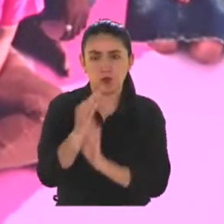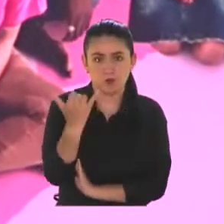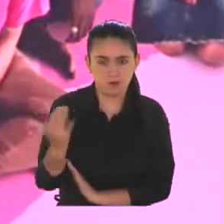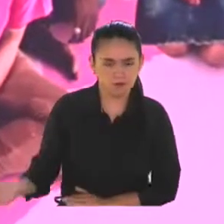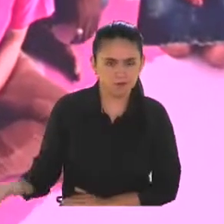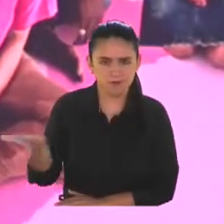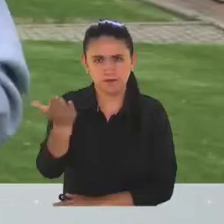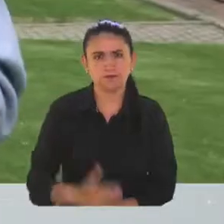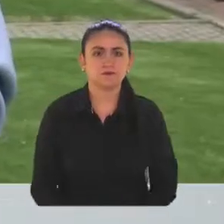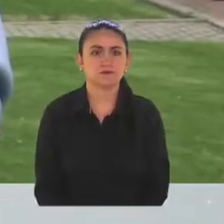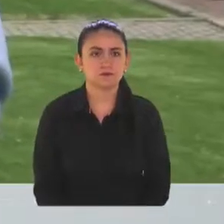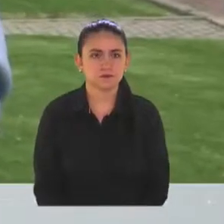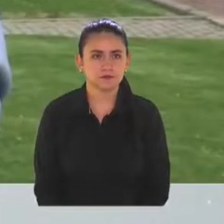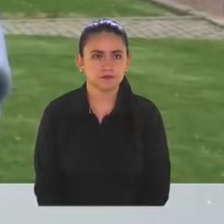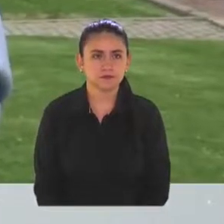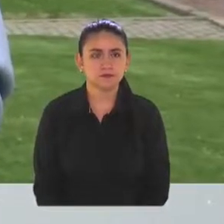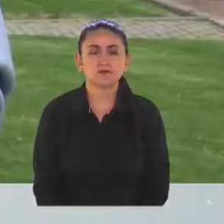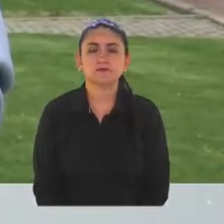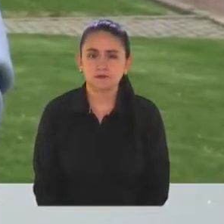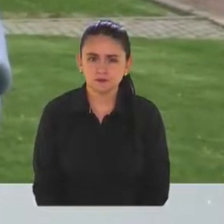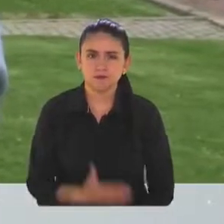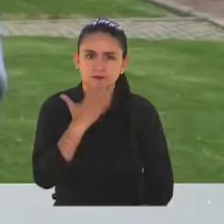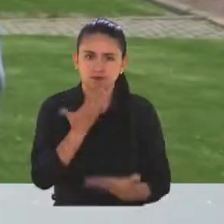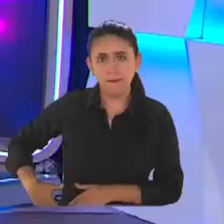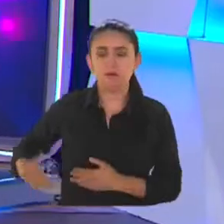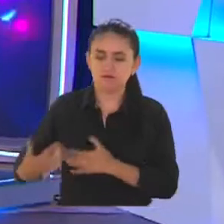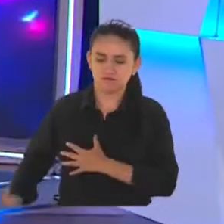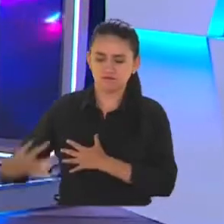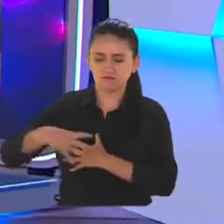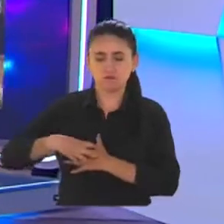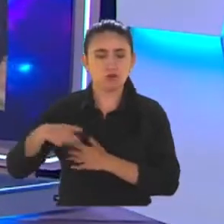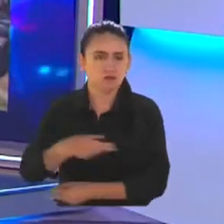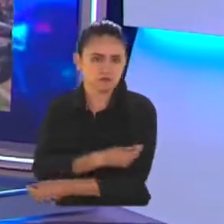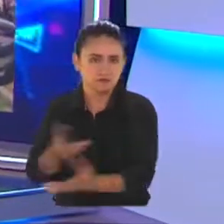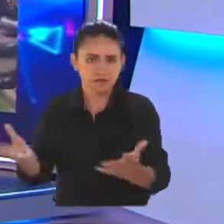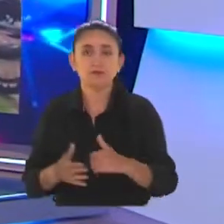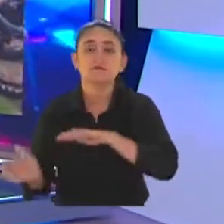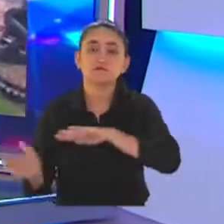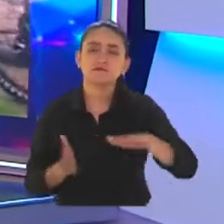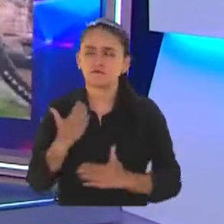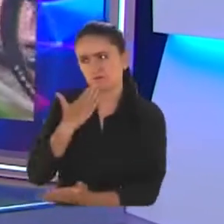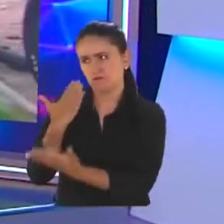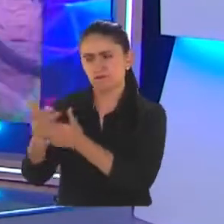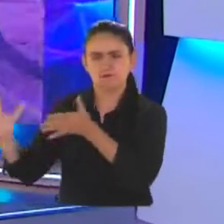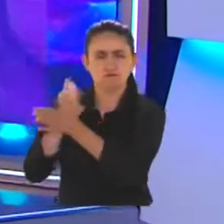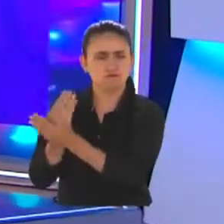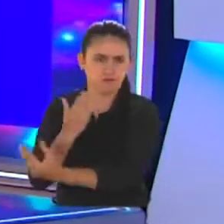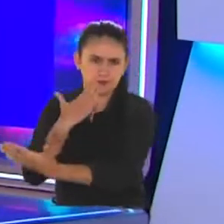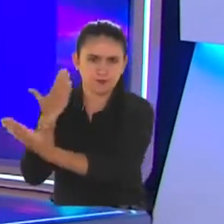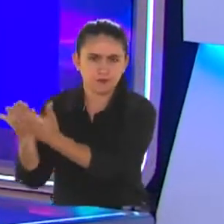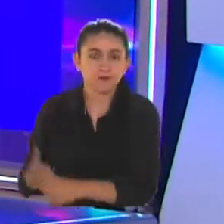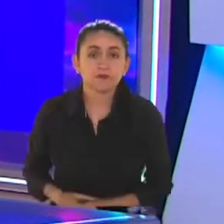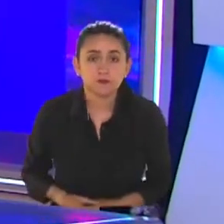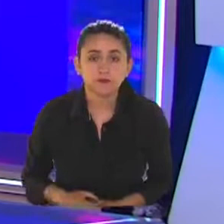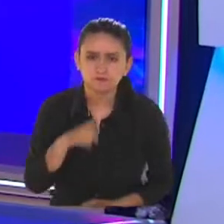adelante. Daniela, televidentes, muy buenas tardes, los saludo a esta silla. A Katherine, muchísimas gracias. Si quieres cambiar